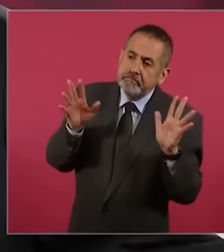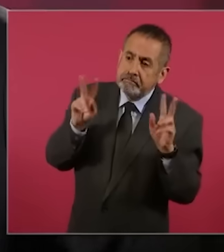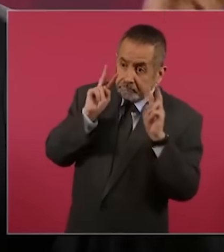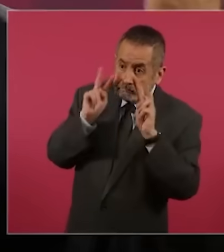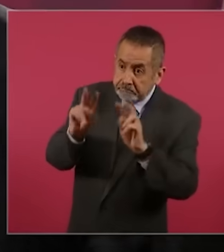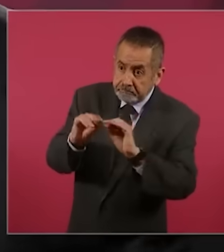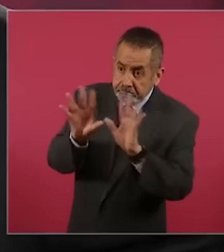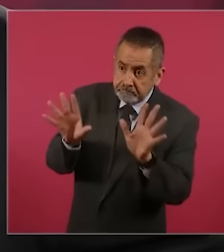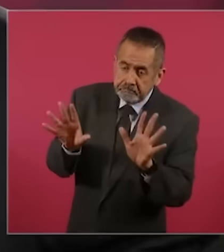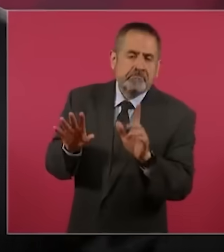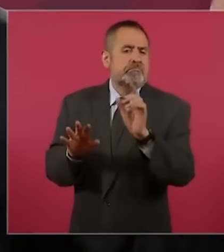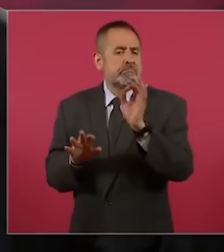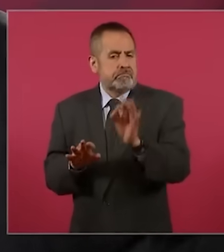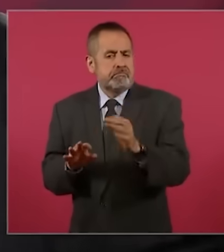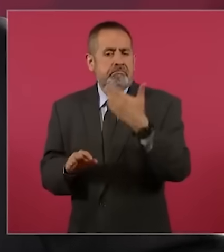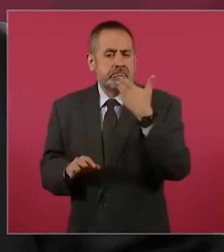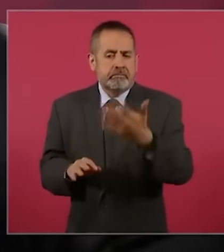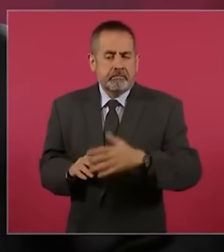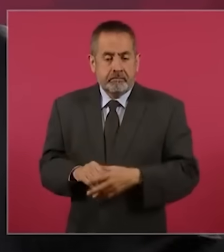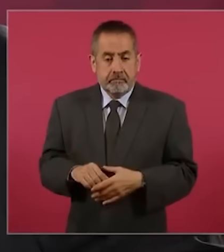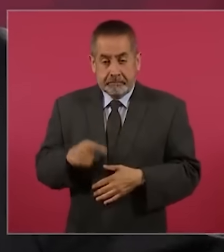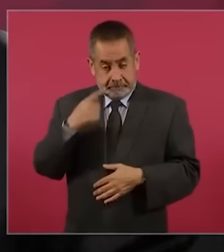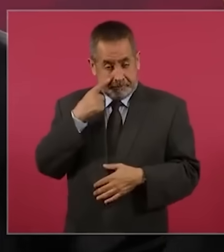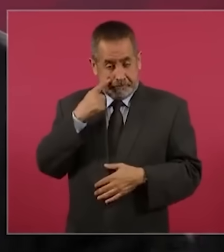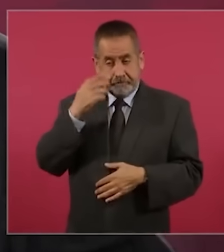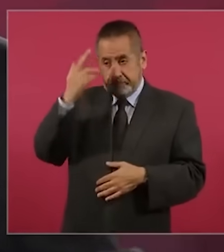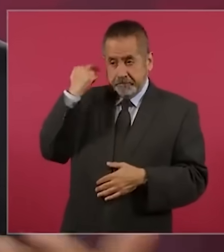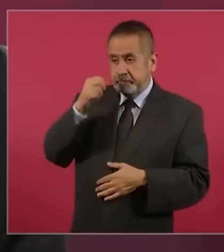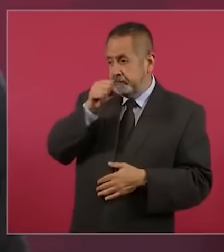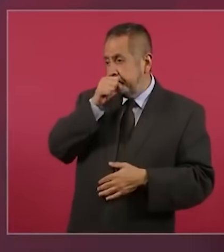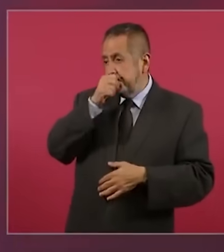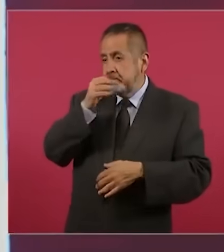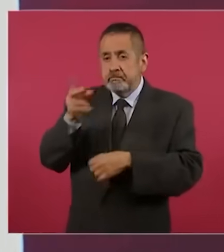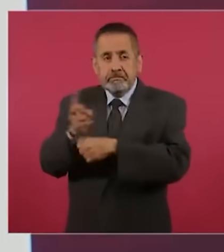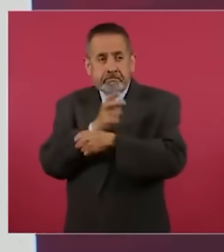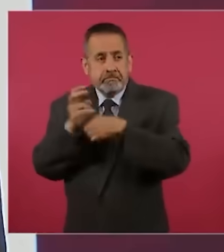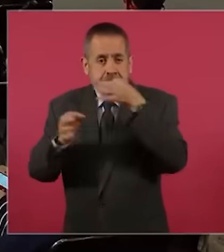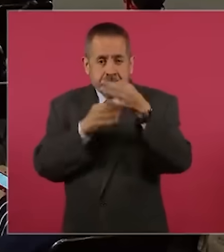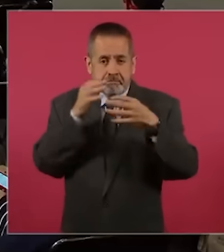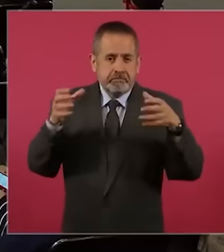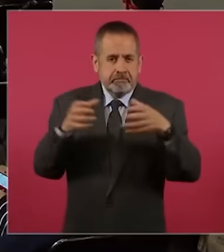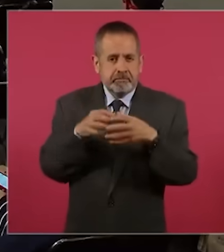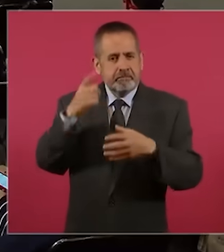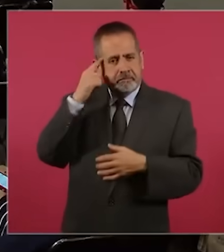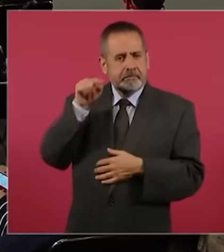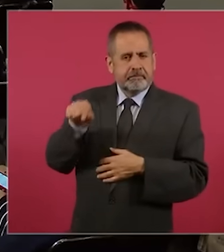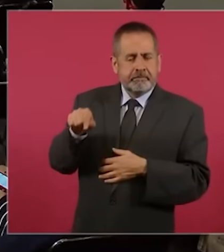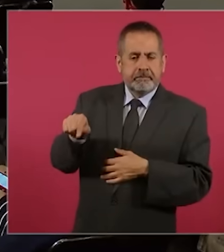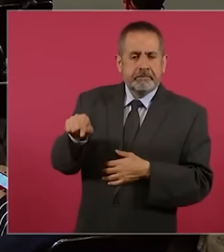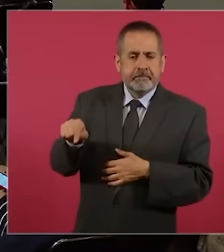Cuando se hizo la convocatoria para